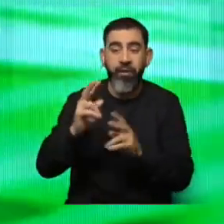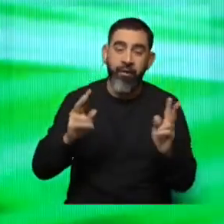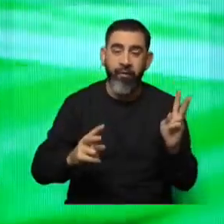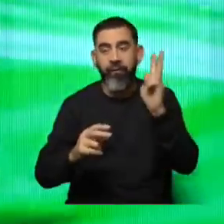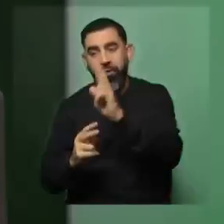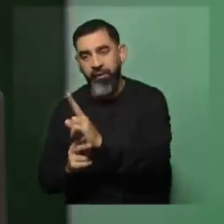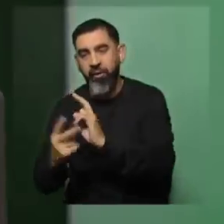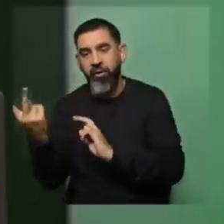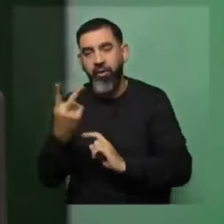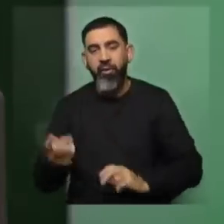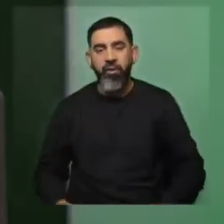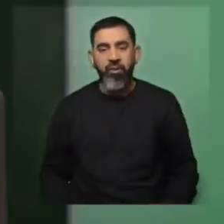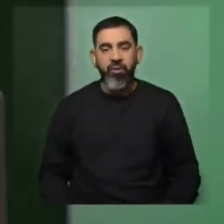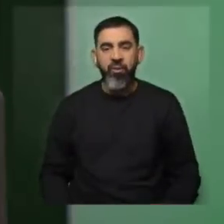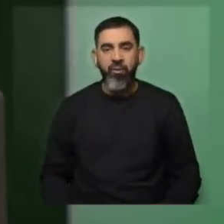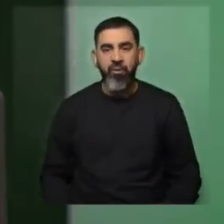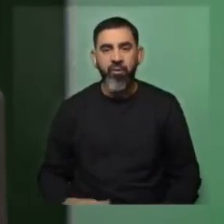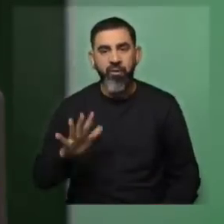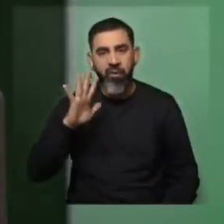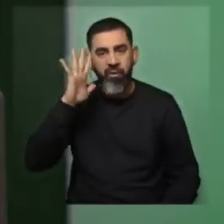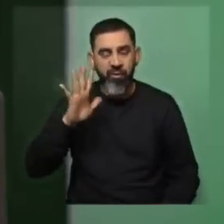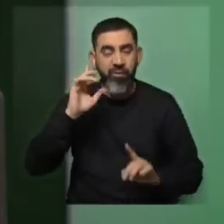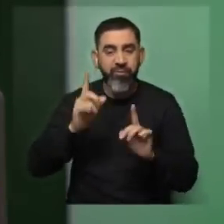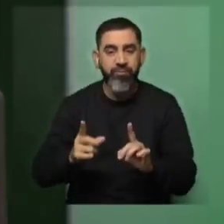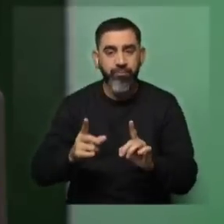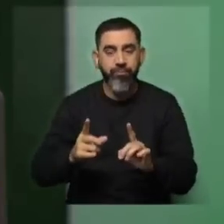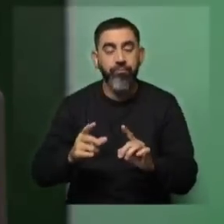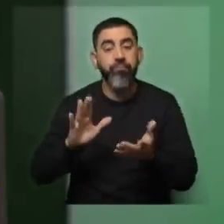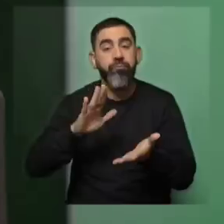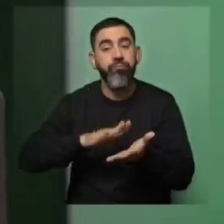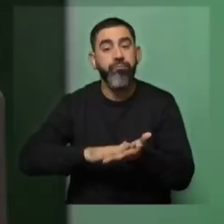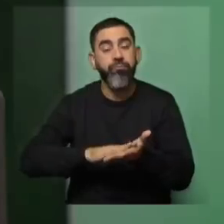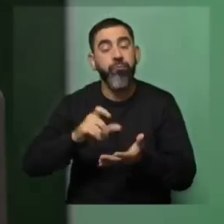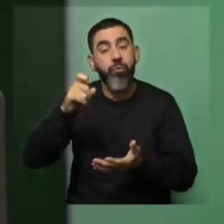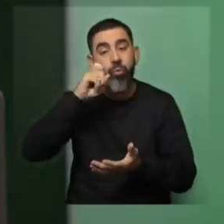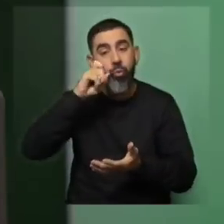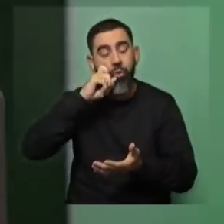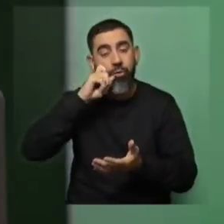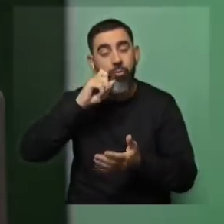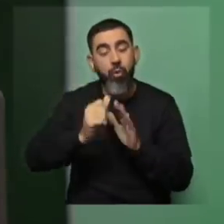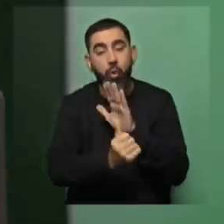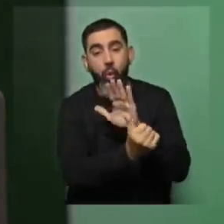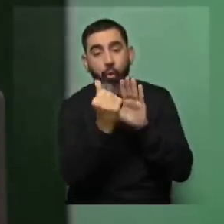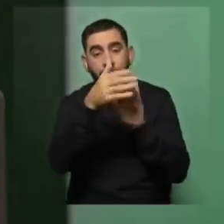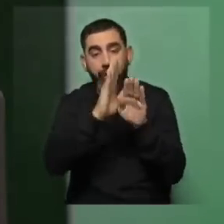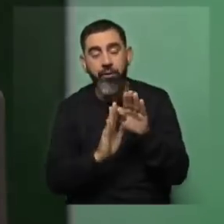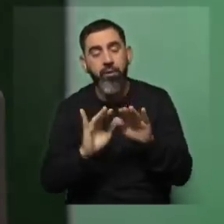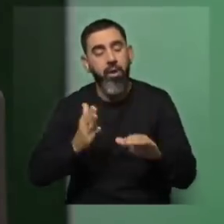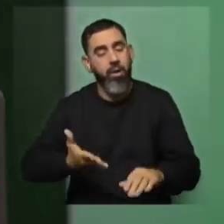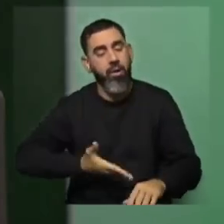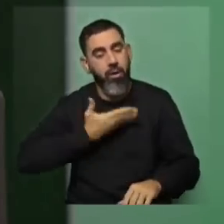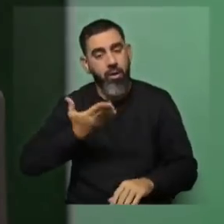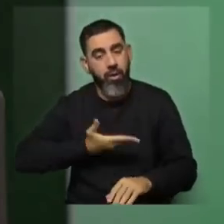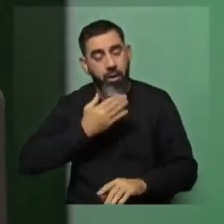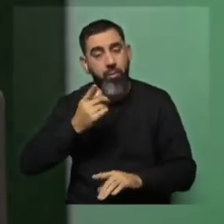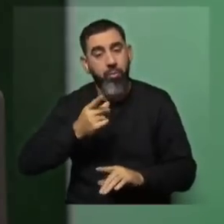van también me imagino y no sé qué evaluación están haciendo respecto a el turismo en el litoral que sé que ha habido ya reclamos de